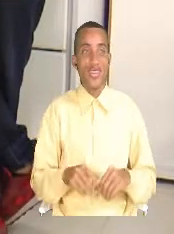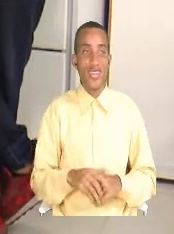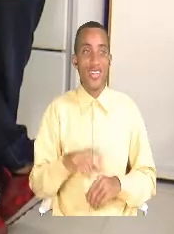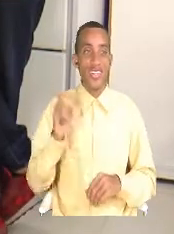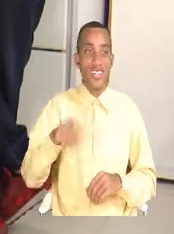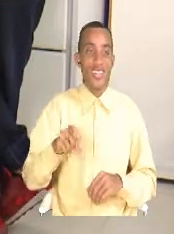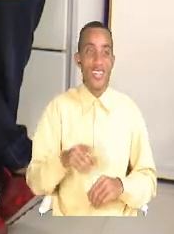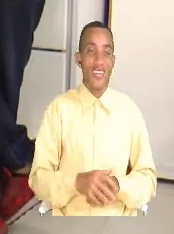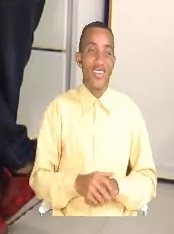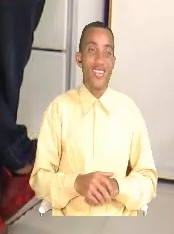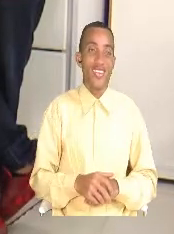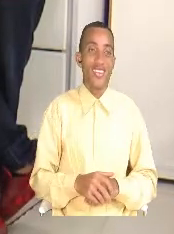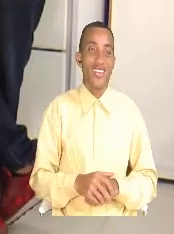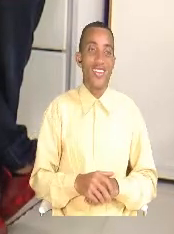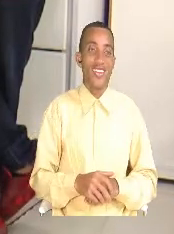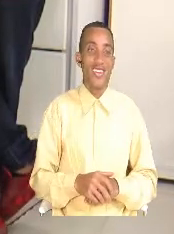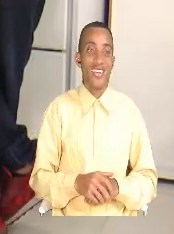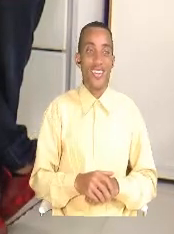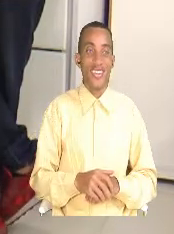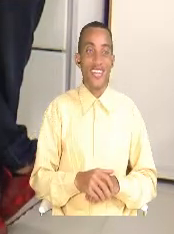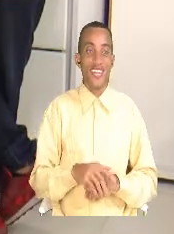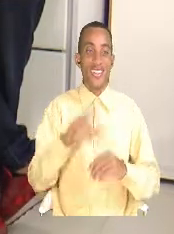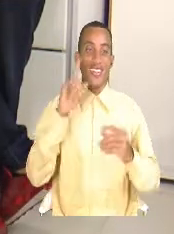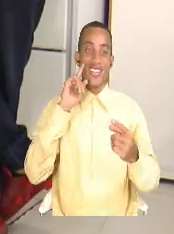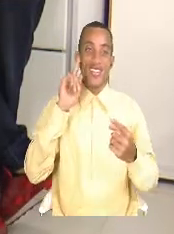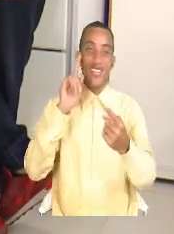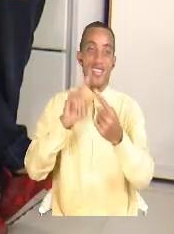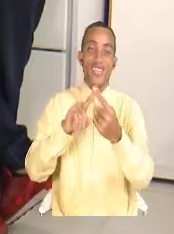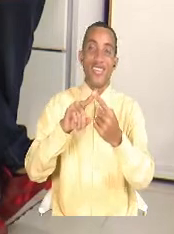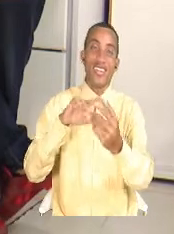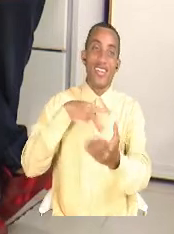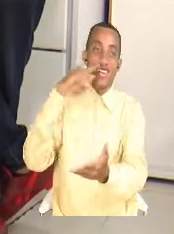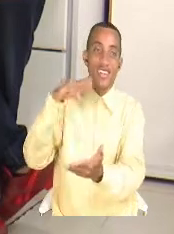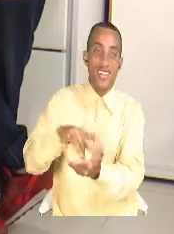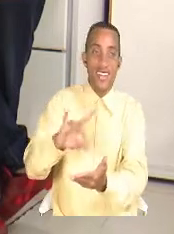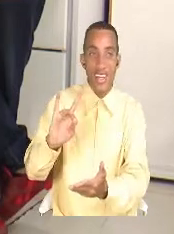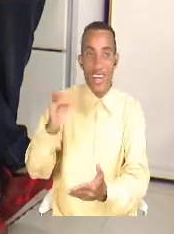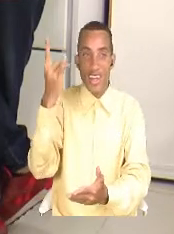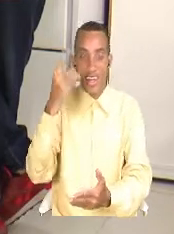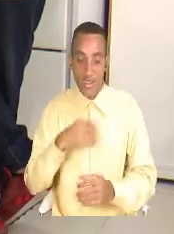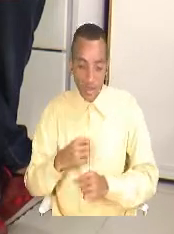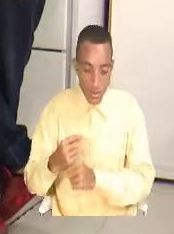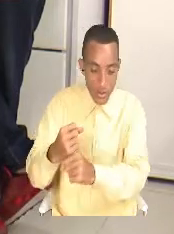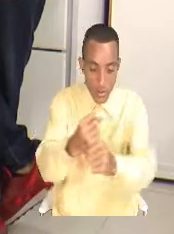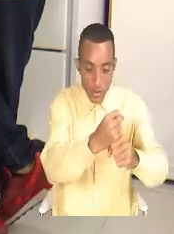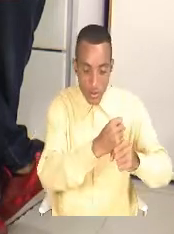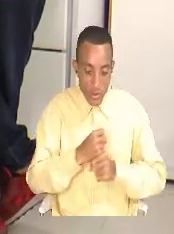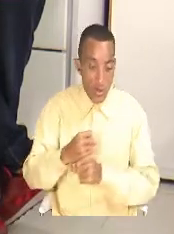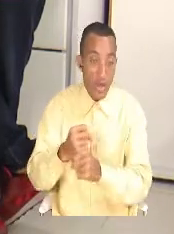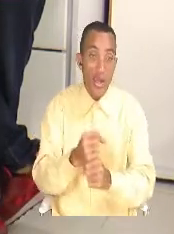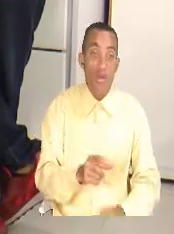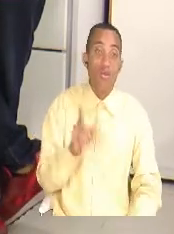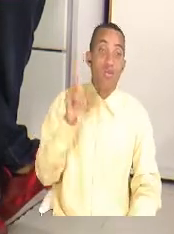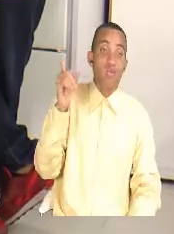Si podría ir allá directamente a Mocoa a hacerles algún sancochito o algo, lo que deseen.